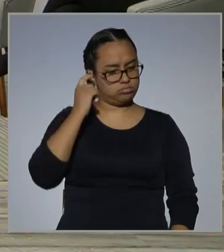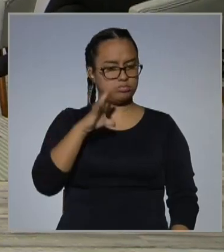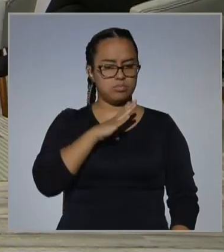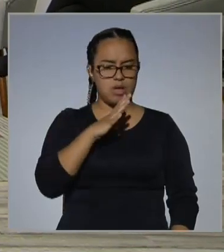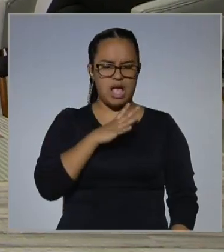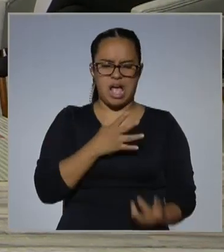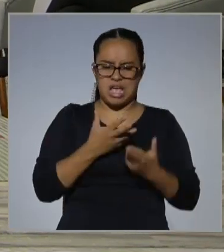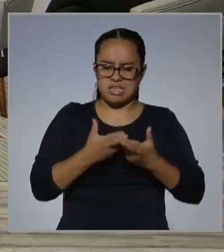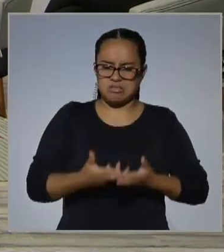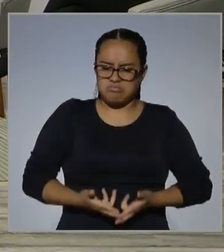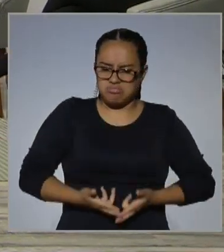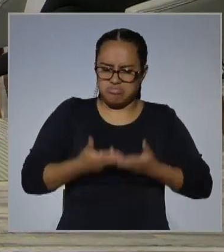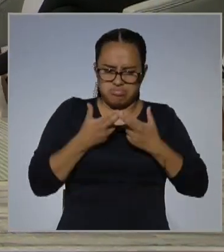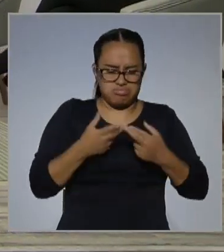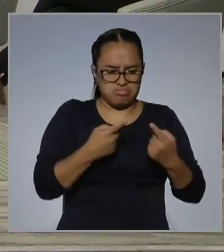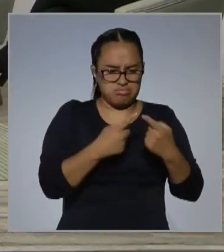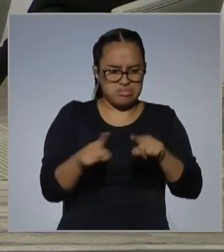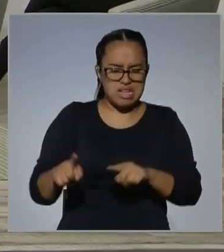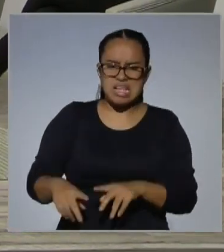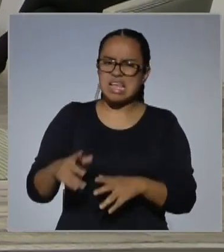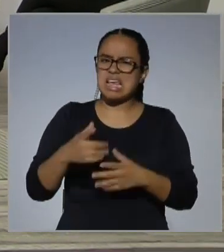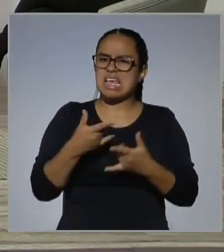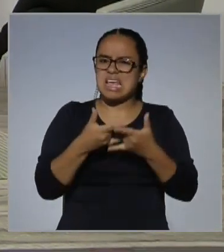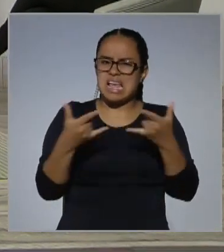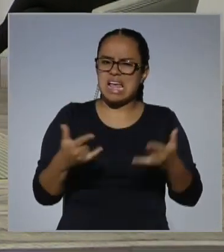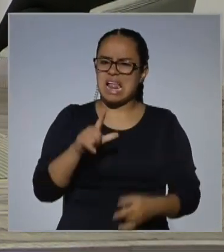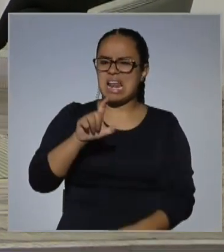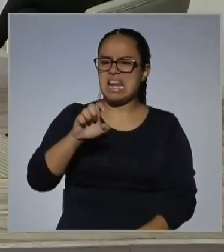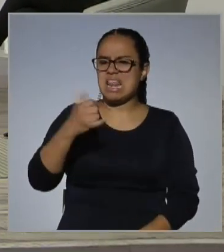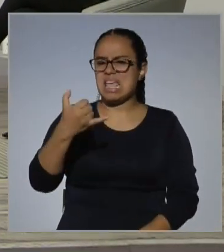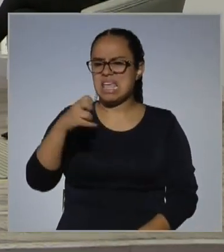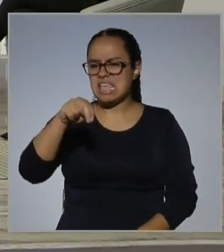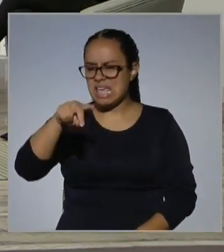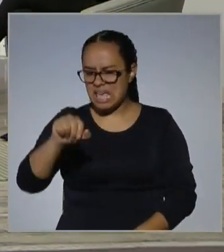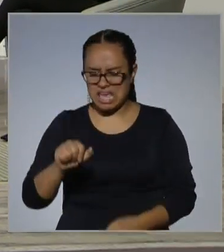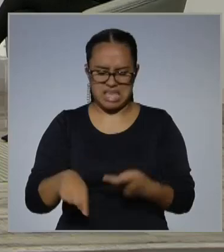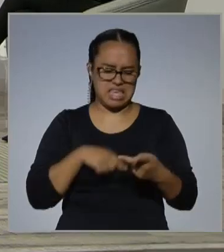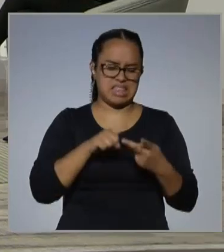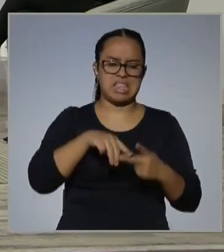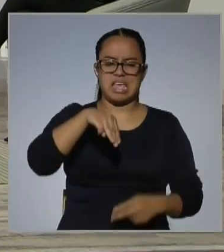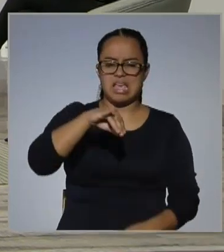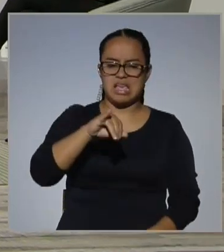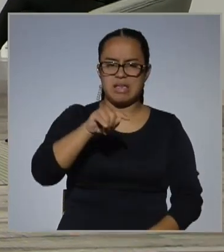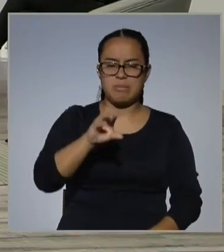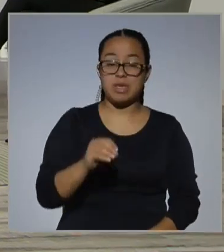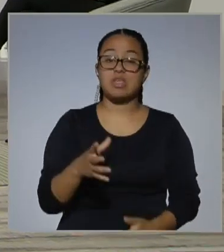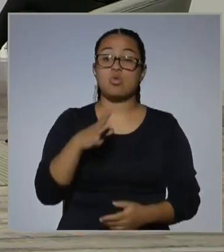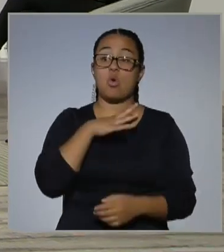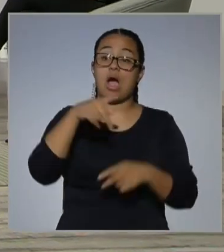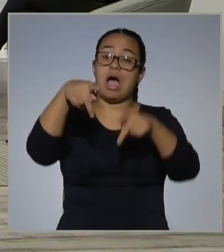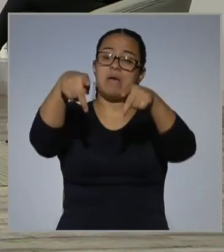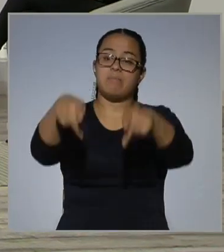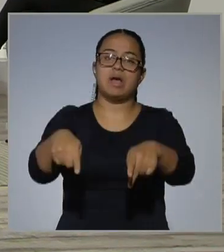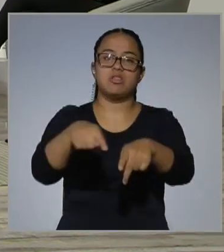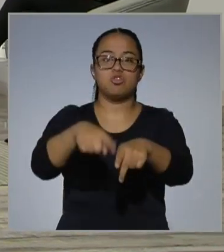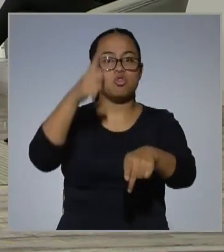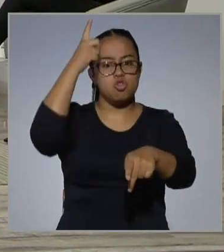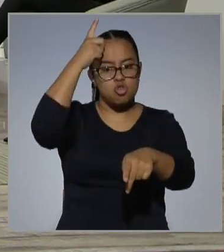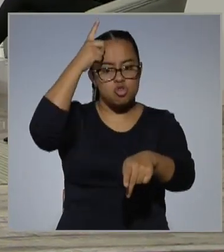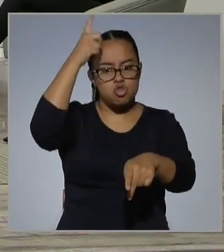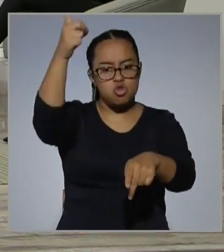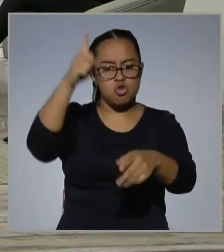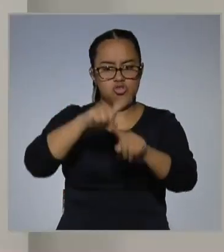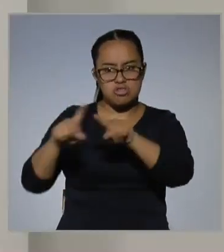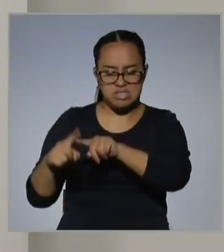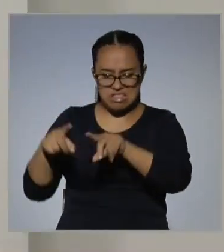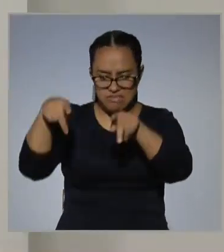esta riqueza de leyendas, de mitos, del panteón de dioses extraordinario que nos dejaron